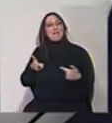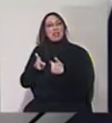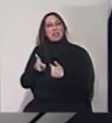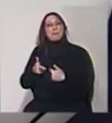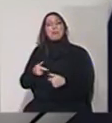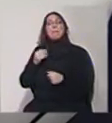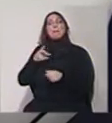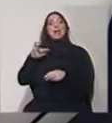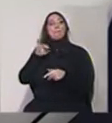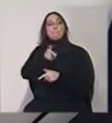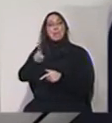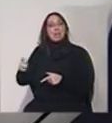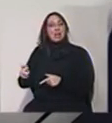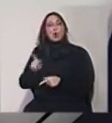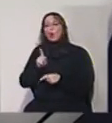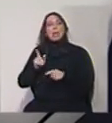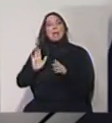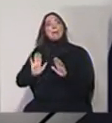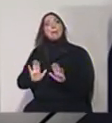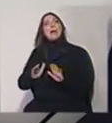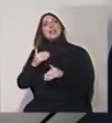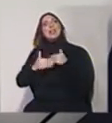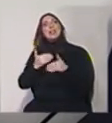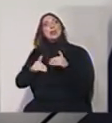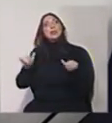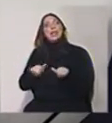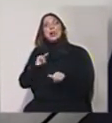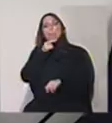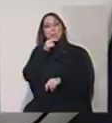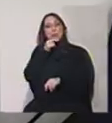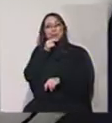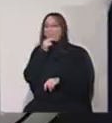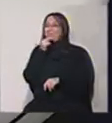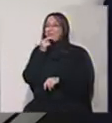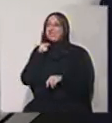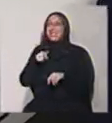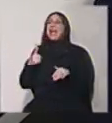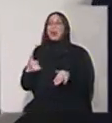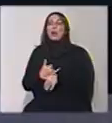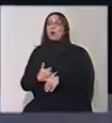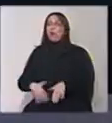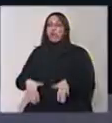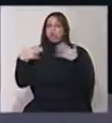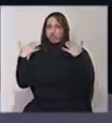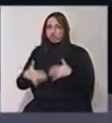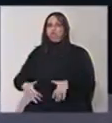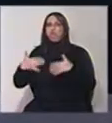para matar, no está preparado para el desarrollo de tareas policiales, me parece un profundo error que puede agravar